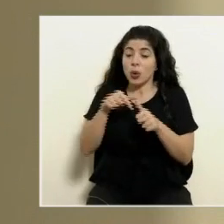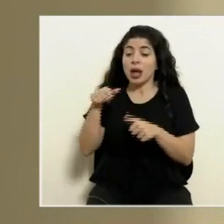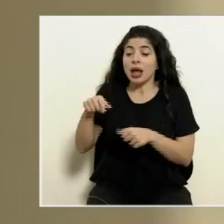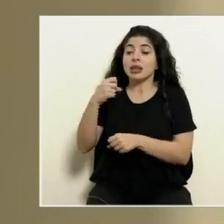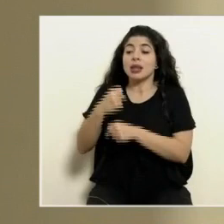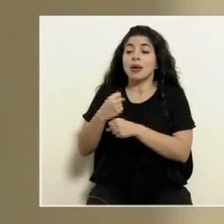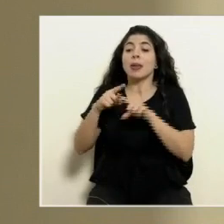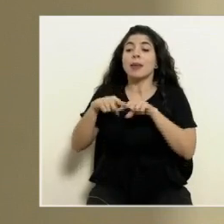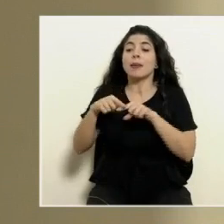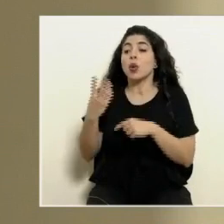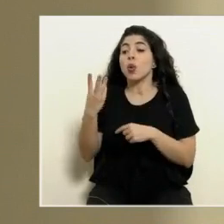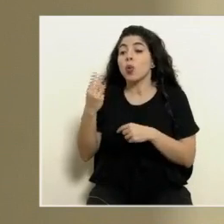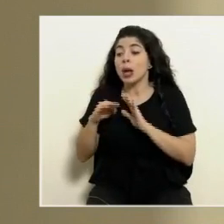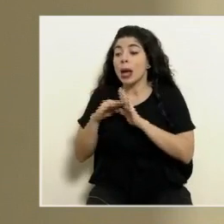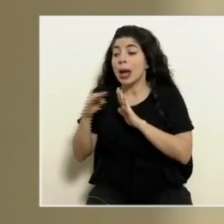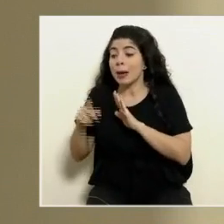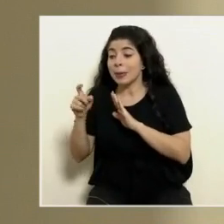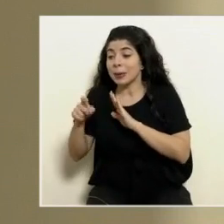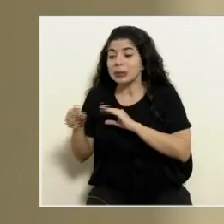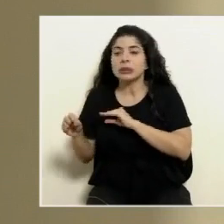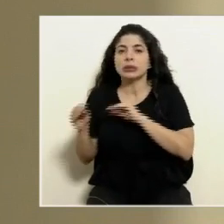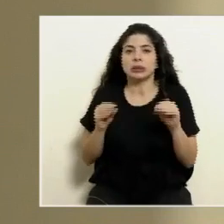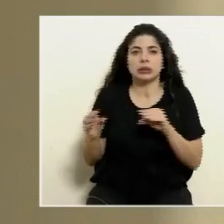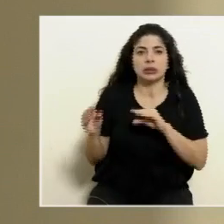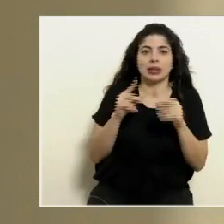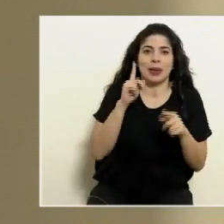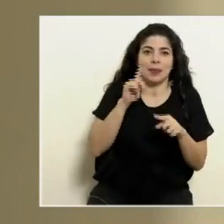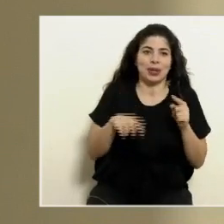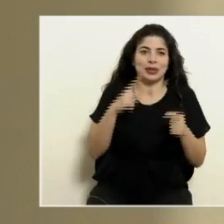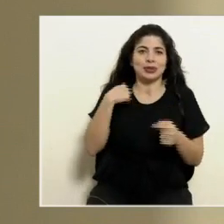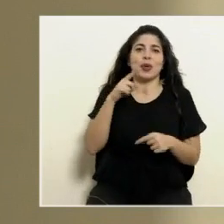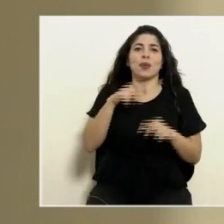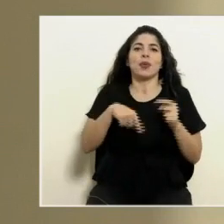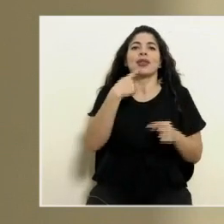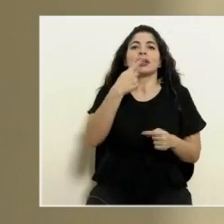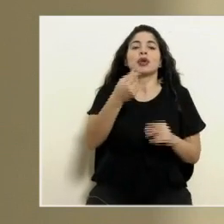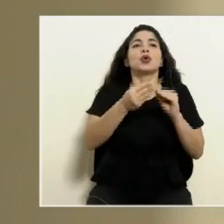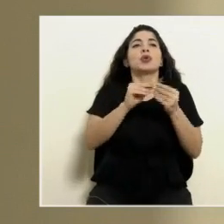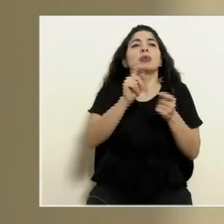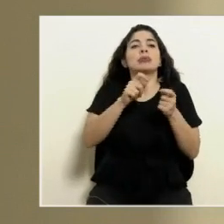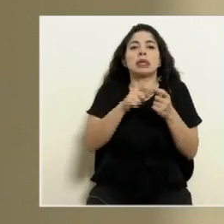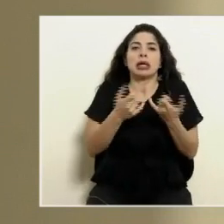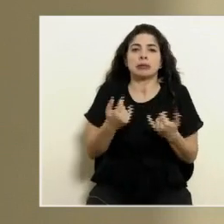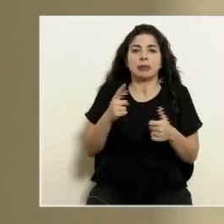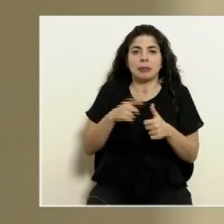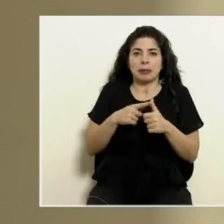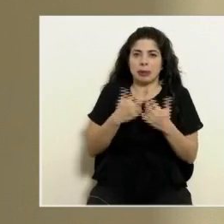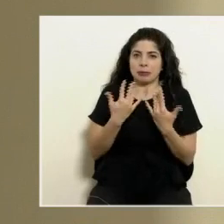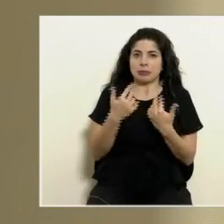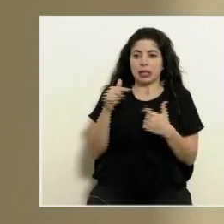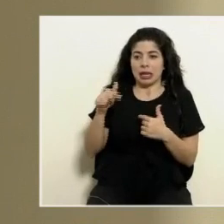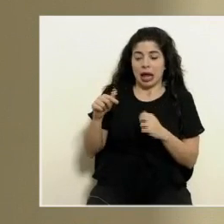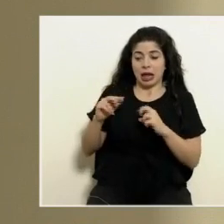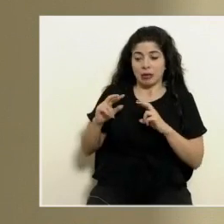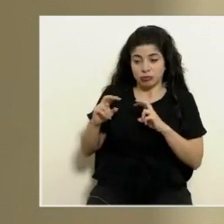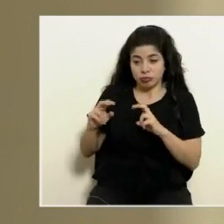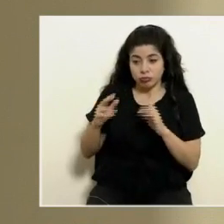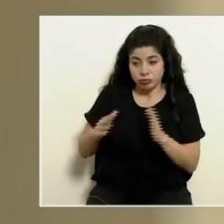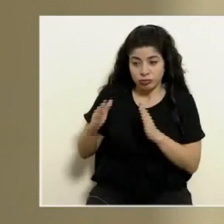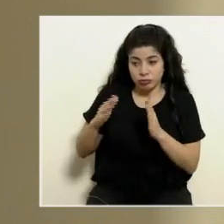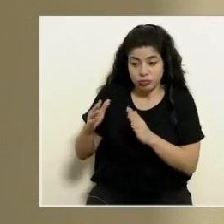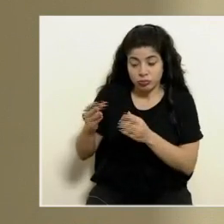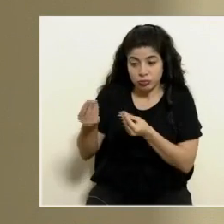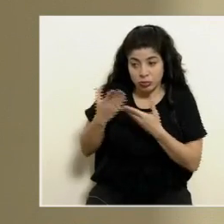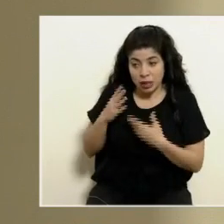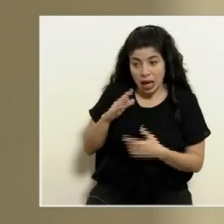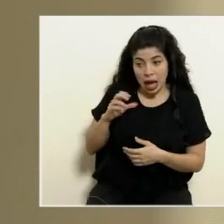las camas utilizadas. Entonces, por eso no puedo dar un monto específico ahorita, haremos una reserva de acuerdo con las proyecciones que nos